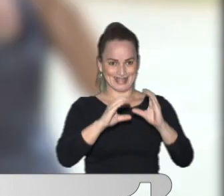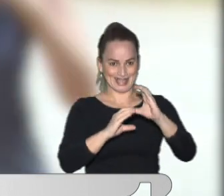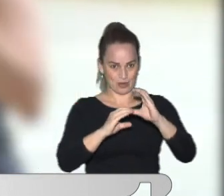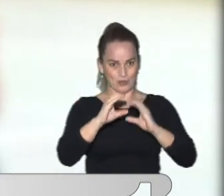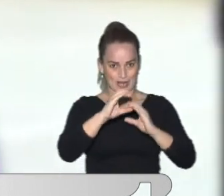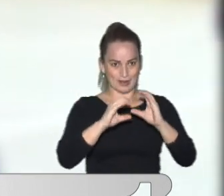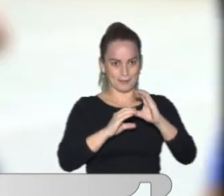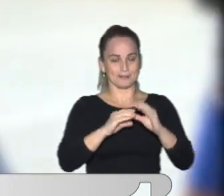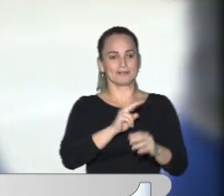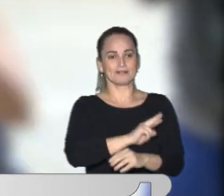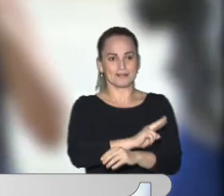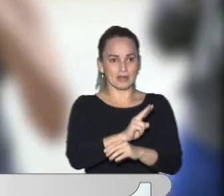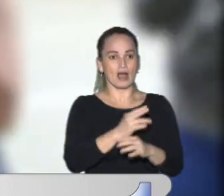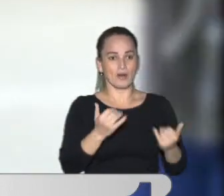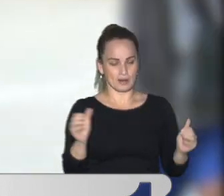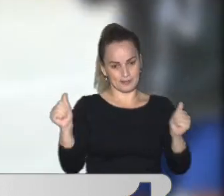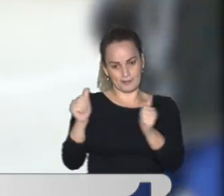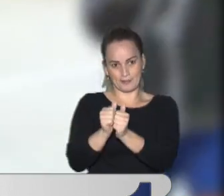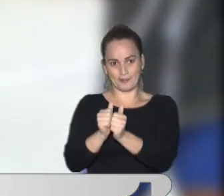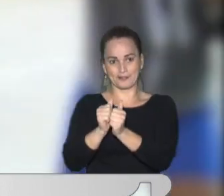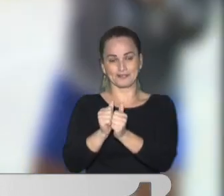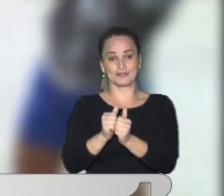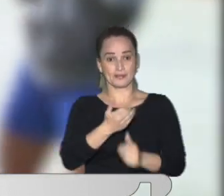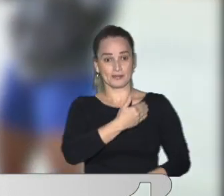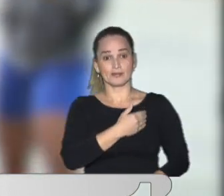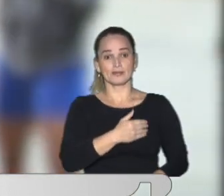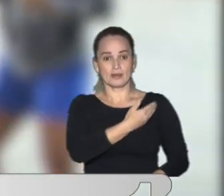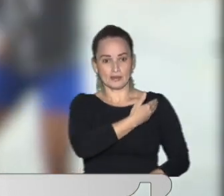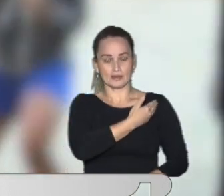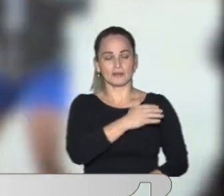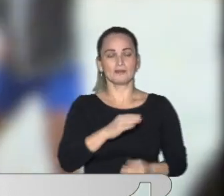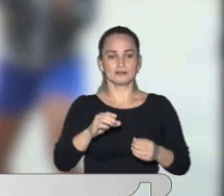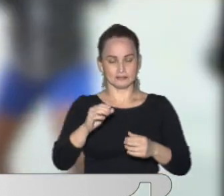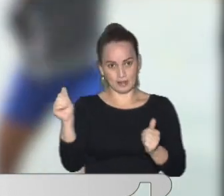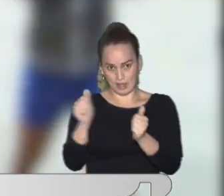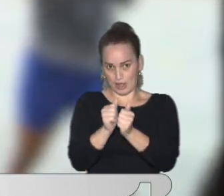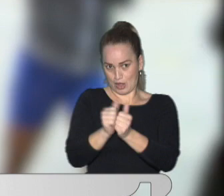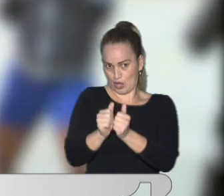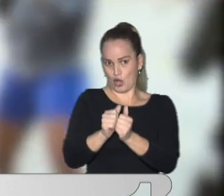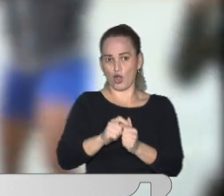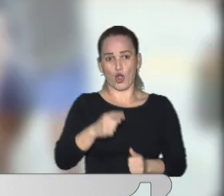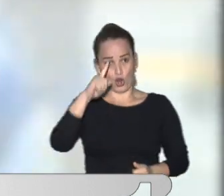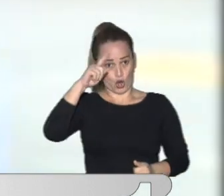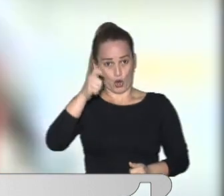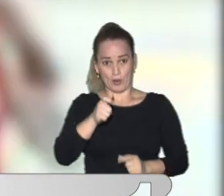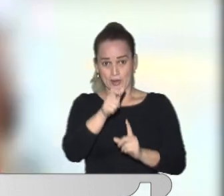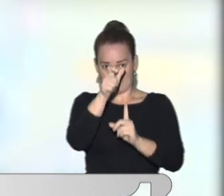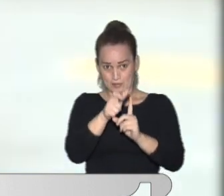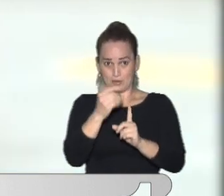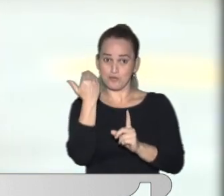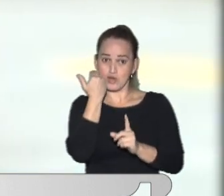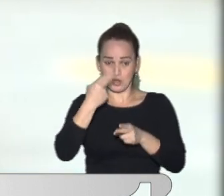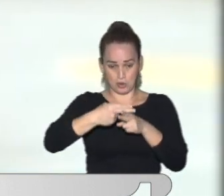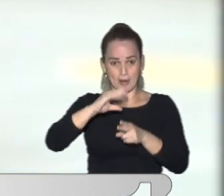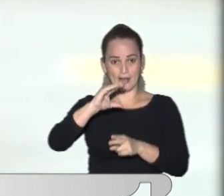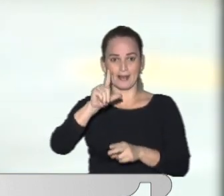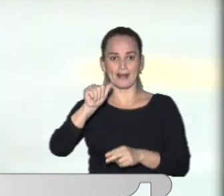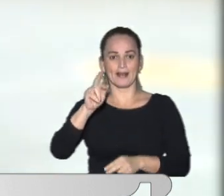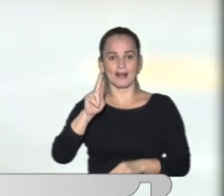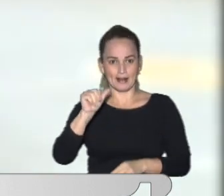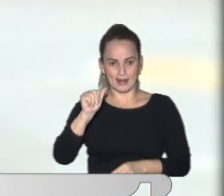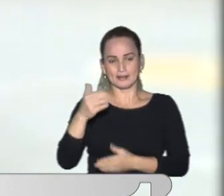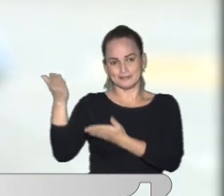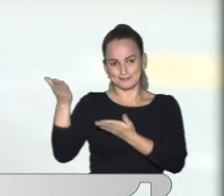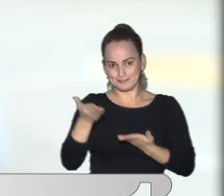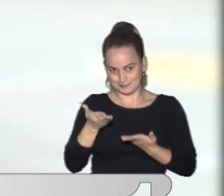eso nos acompaña a esta hora Clara Luz Roldán. Ella es la gobernadora del Valle del Cauca. Gobernadora, bienvenida a Noticentro 1 CMI. Bueno,